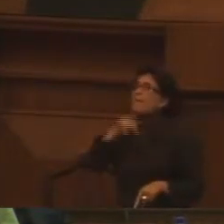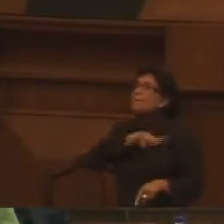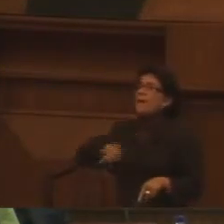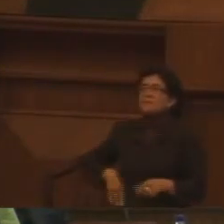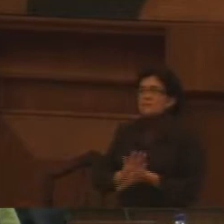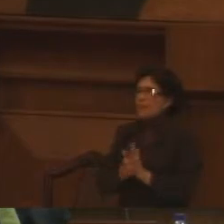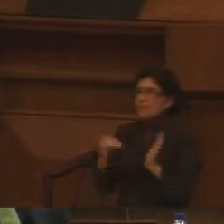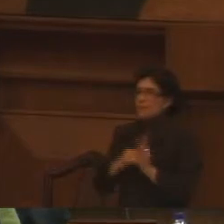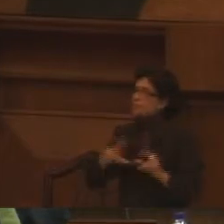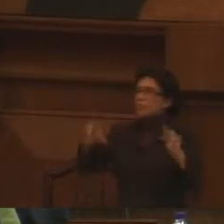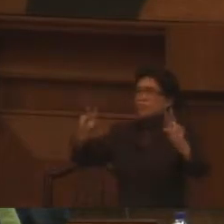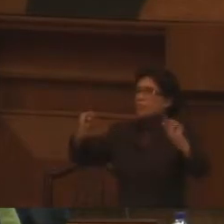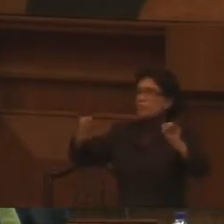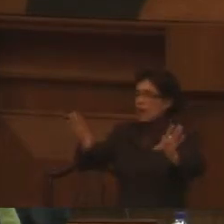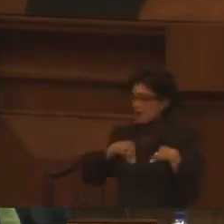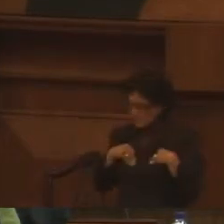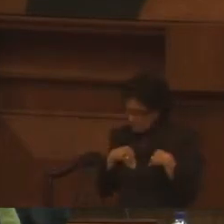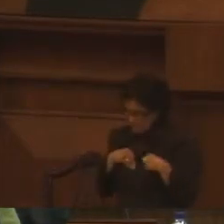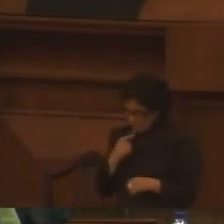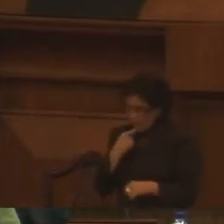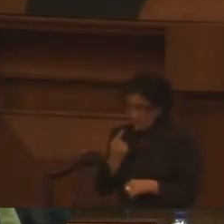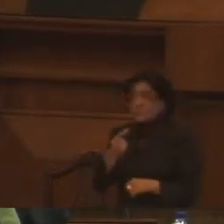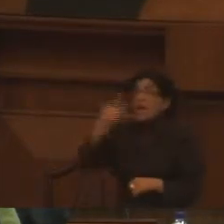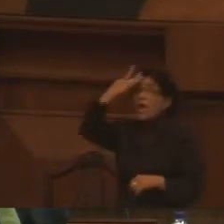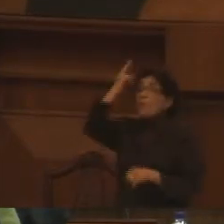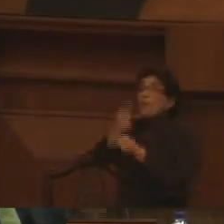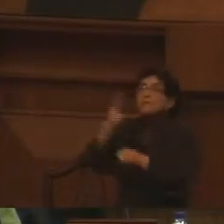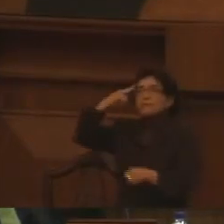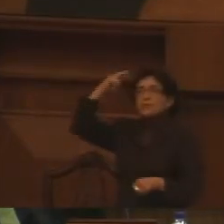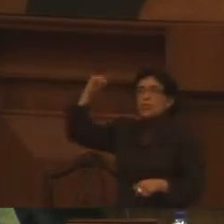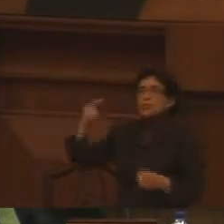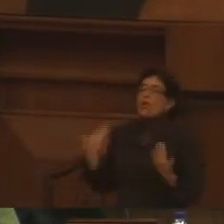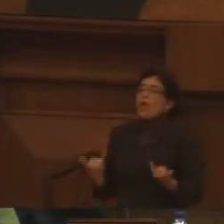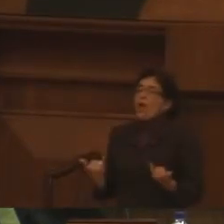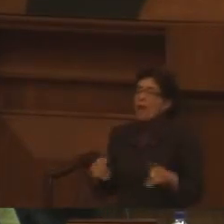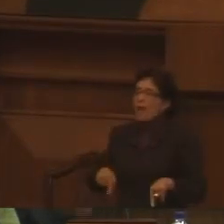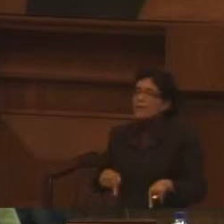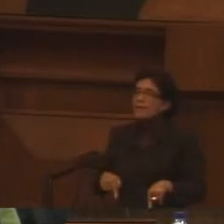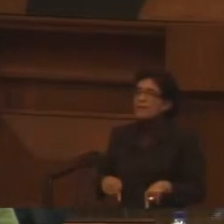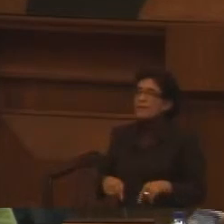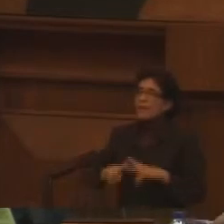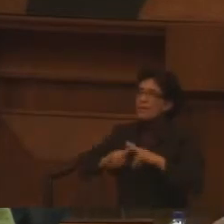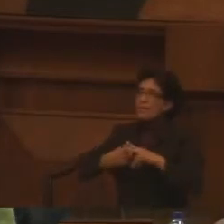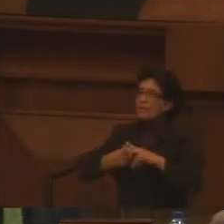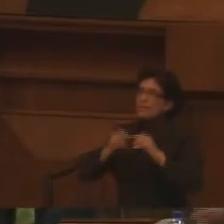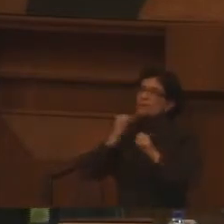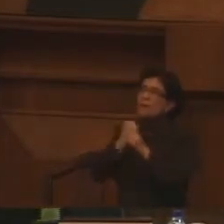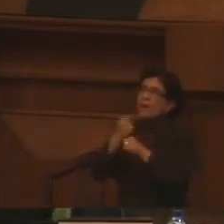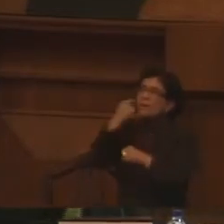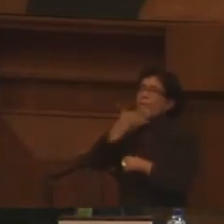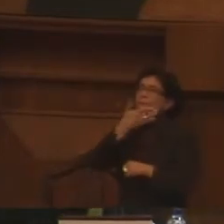sociedad en el marco de la equidad y la justicia social. Este trabajo